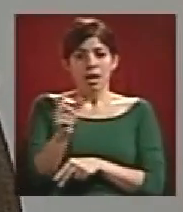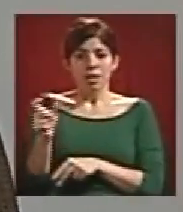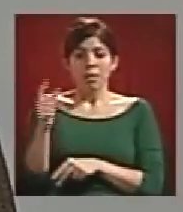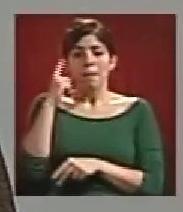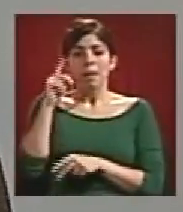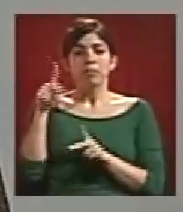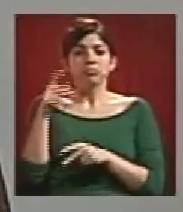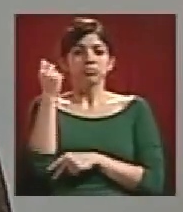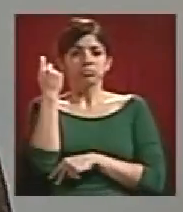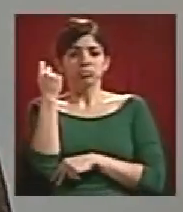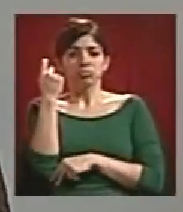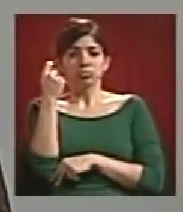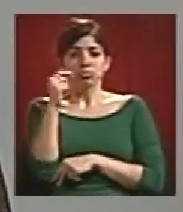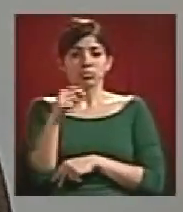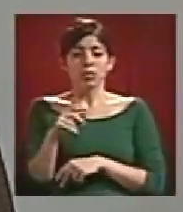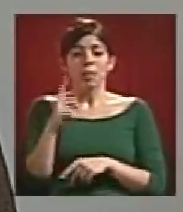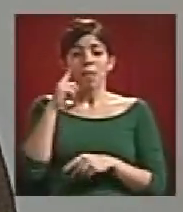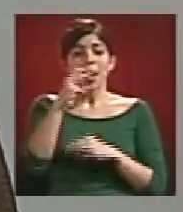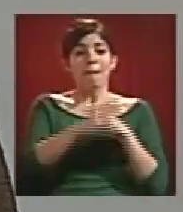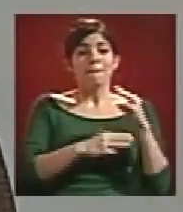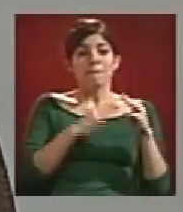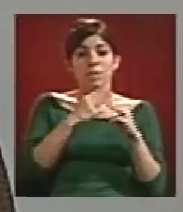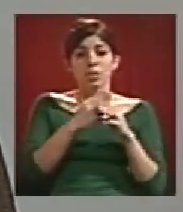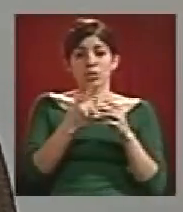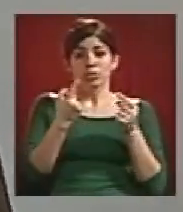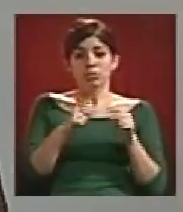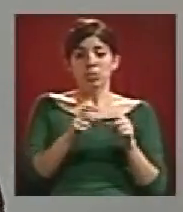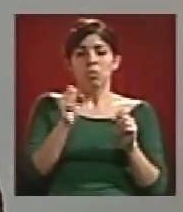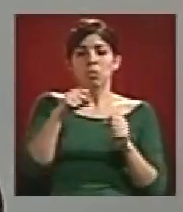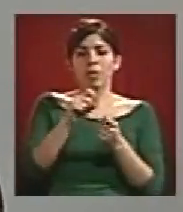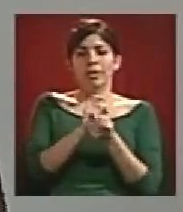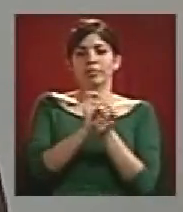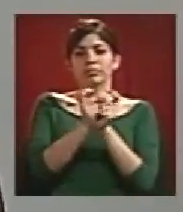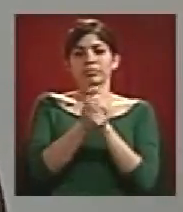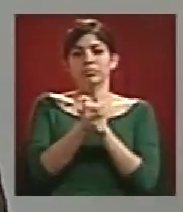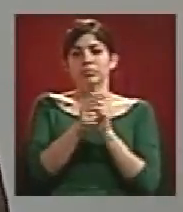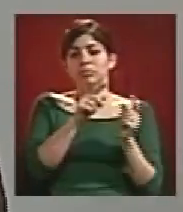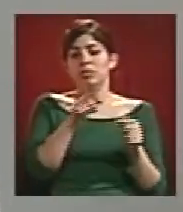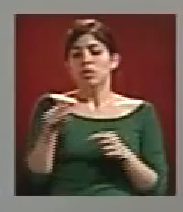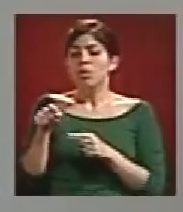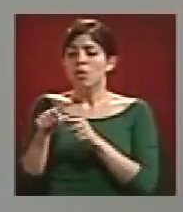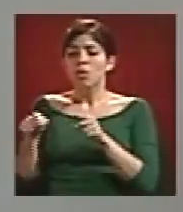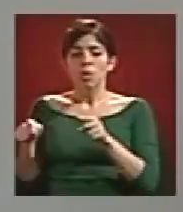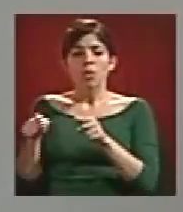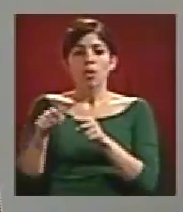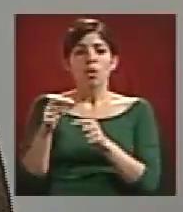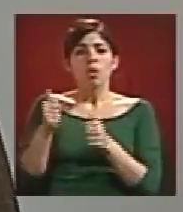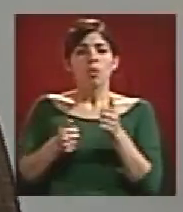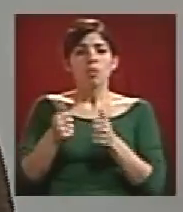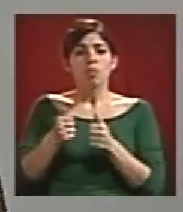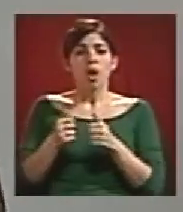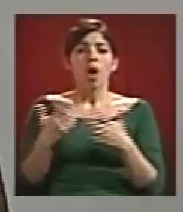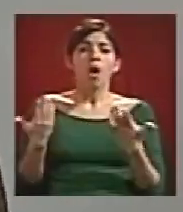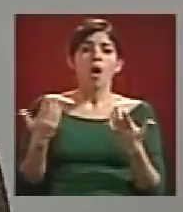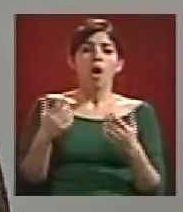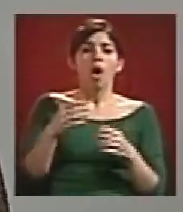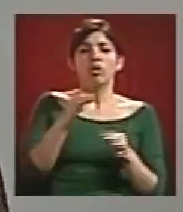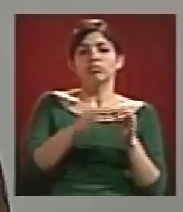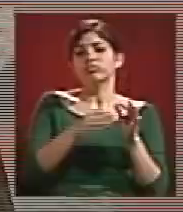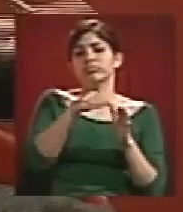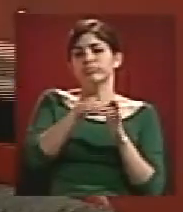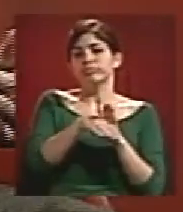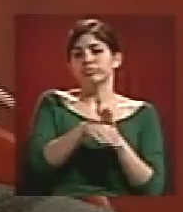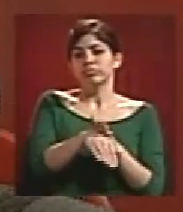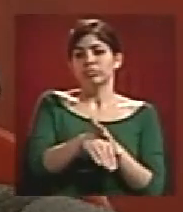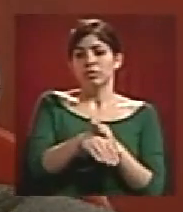si lo que se está enfrentando el mundo en este momento podría traducirse en una desaceleración muy profunda o inclusive en una recesión o no. Y bueno,